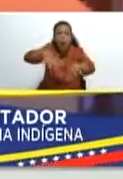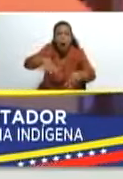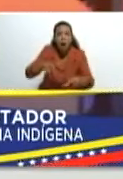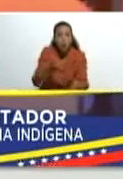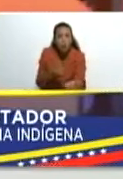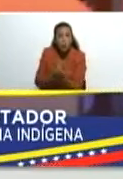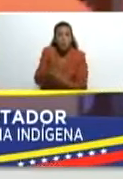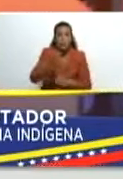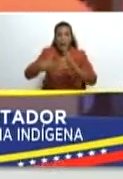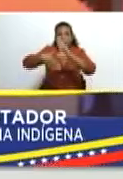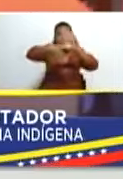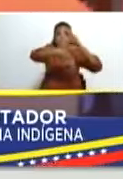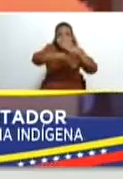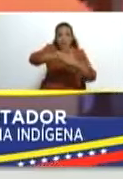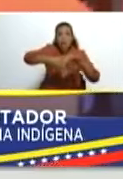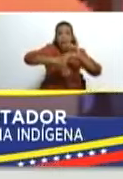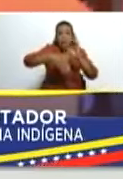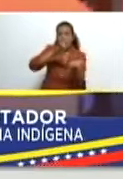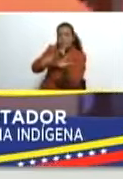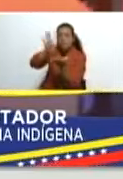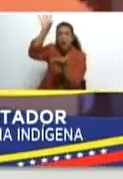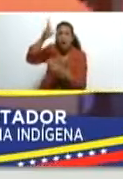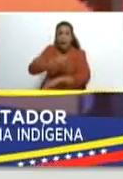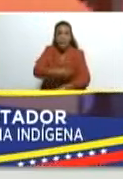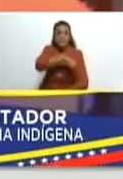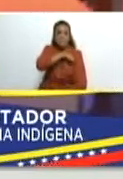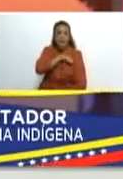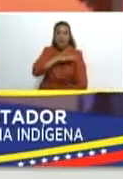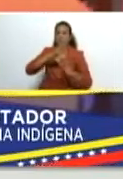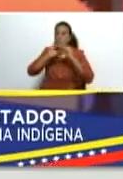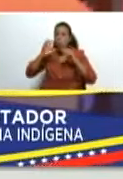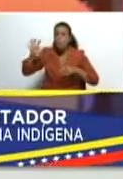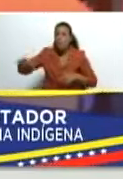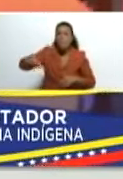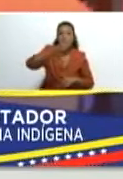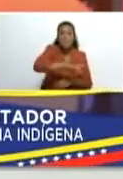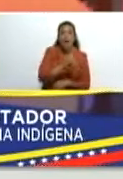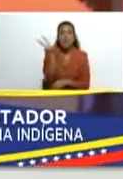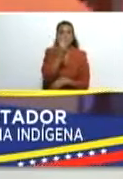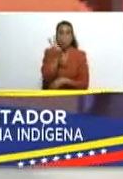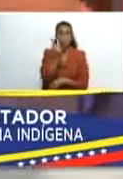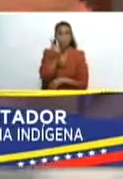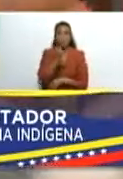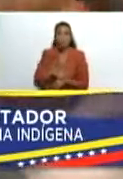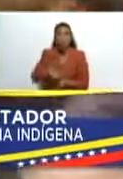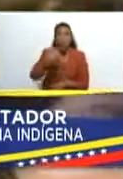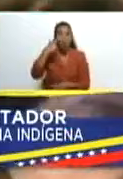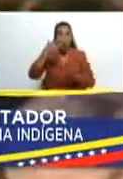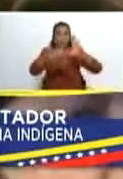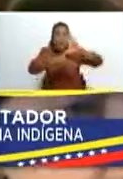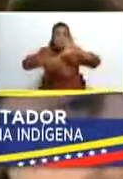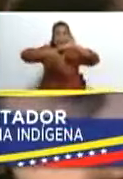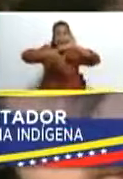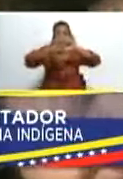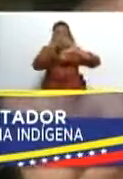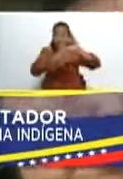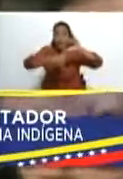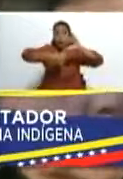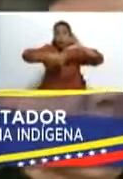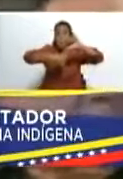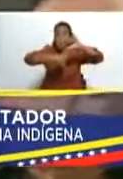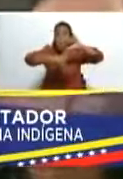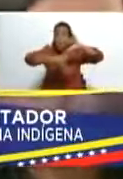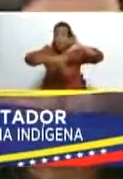recorrer América para echar al imperio español de todos los territorios de lo que hoy es América del Sur. Hubiera sido